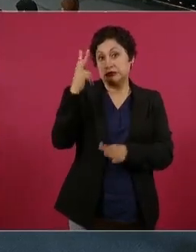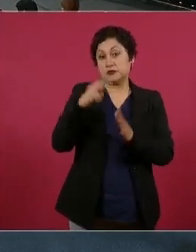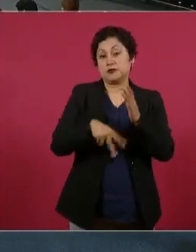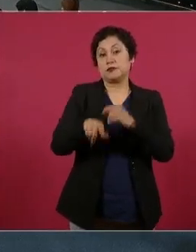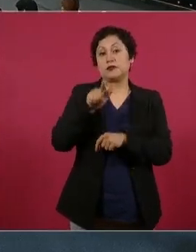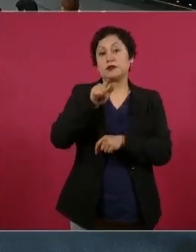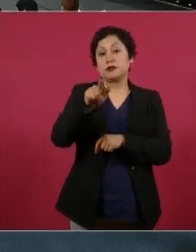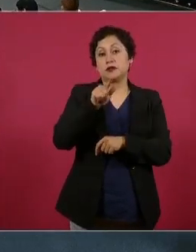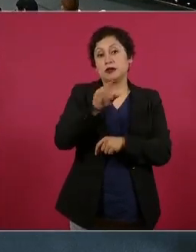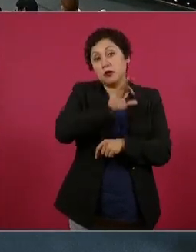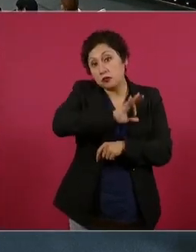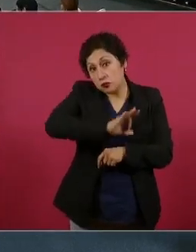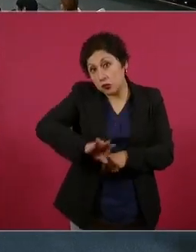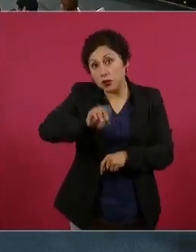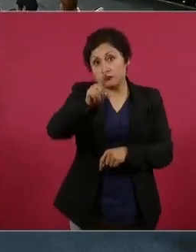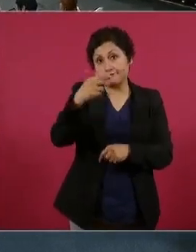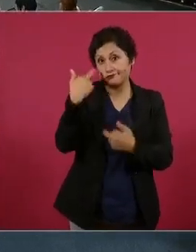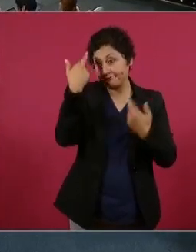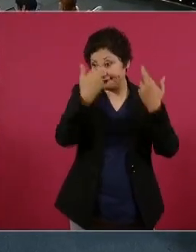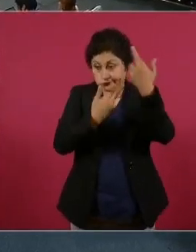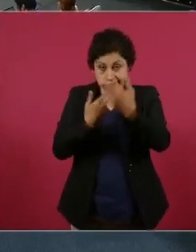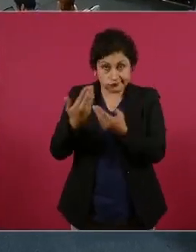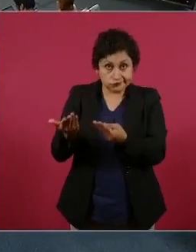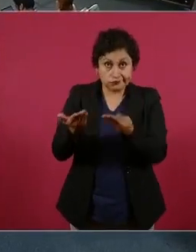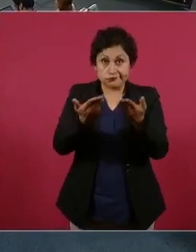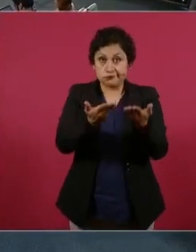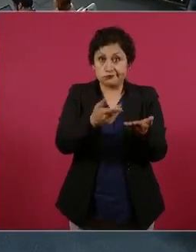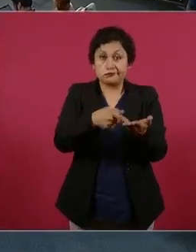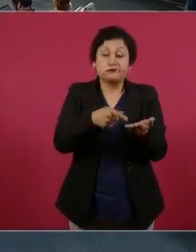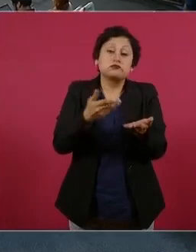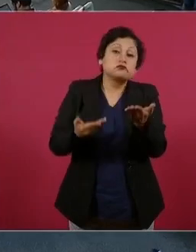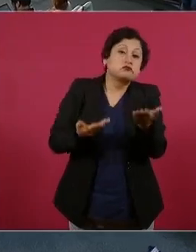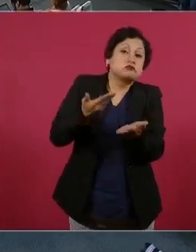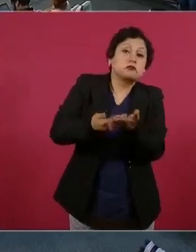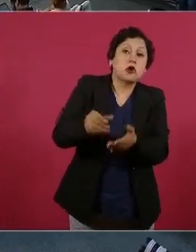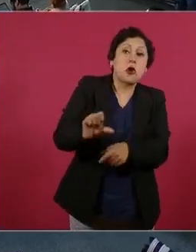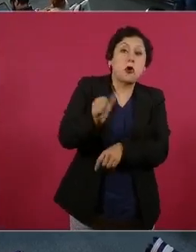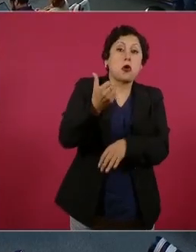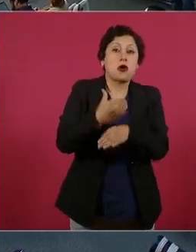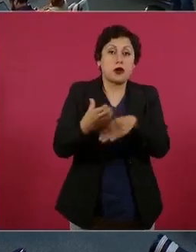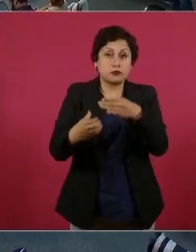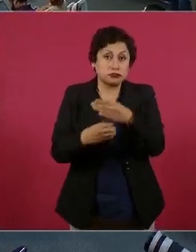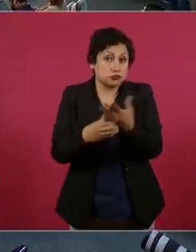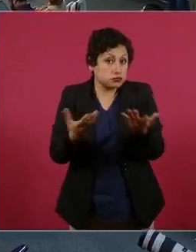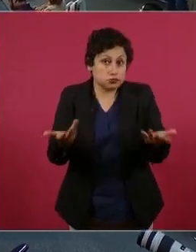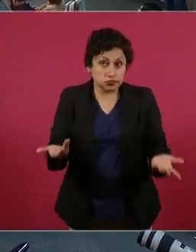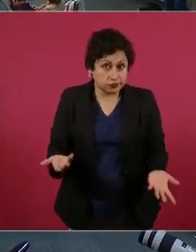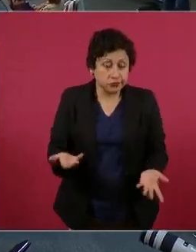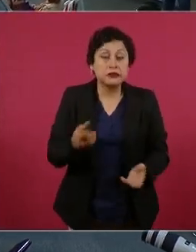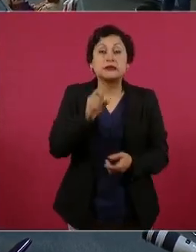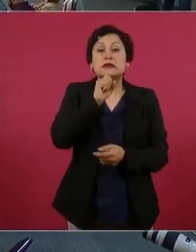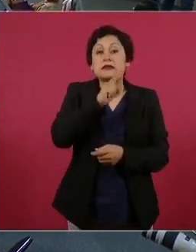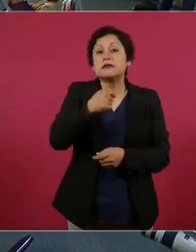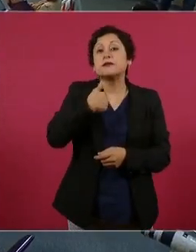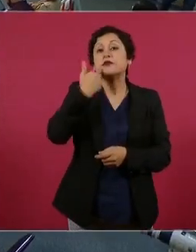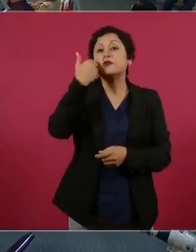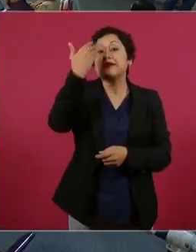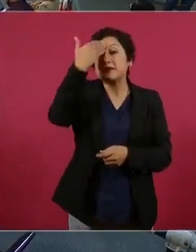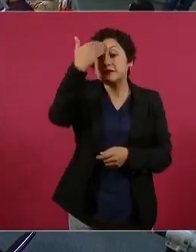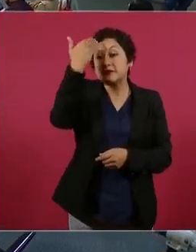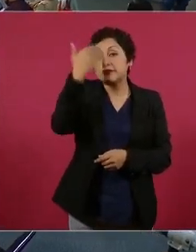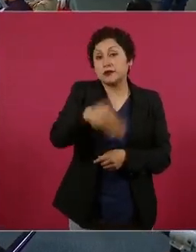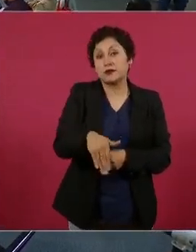se podría checar y ver una salida alterna, a lo mejor. Y saber, señor presidente, si